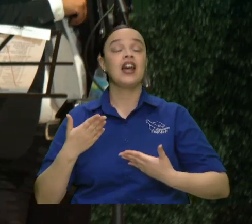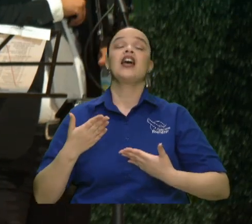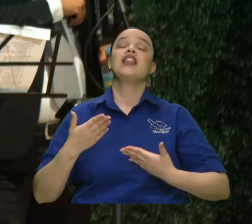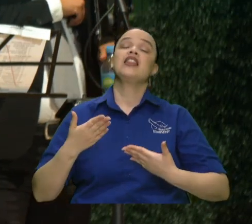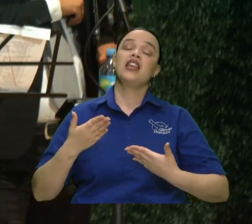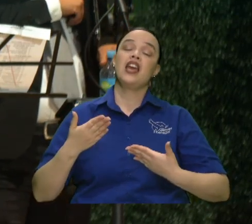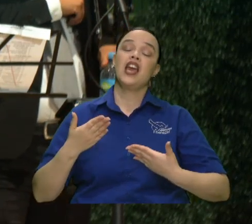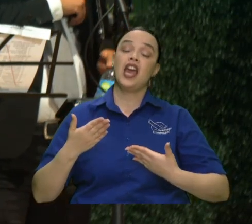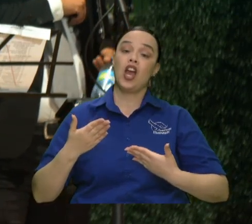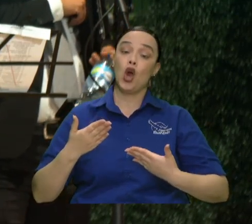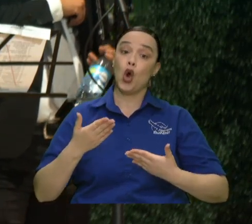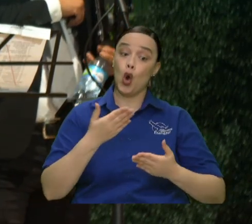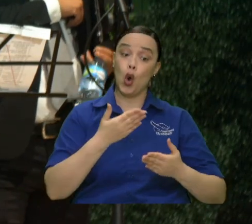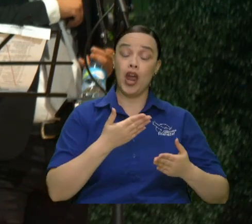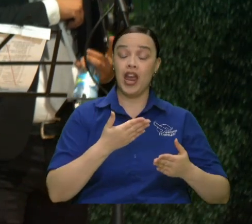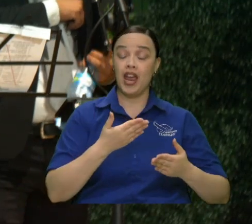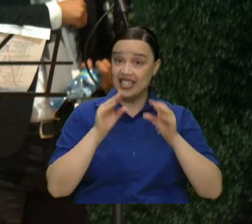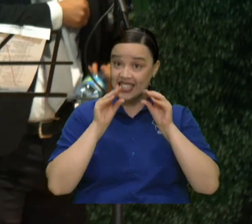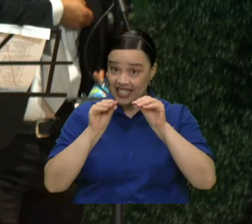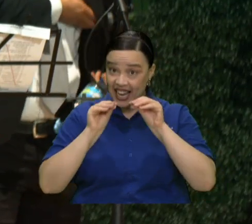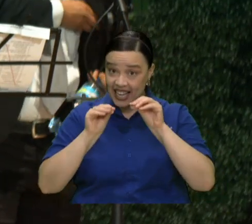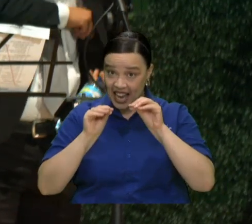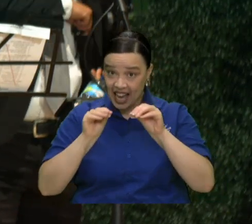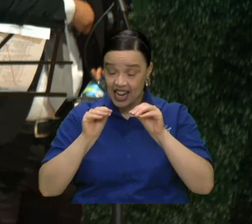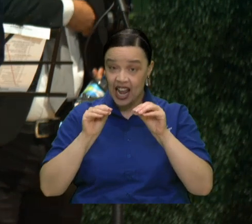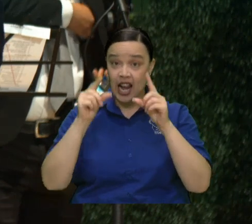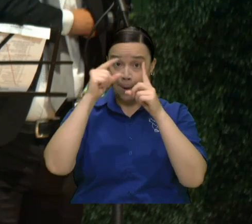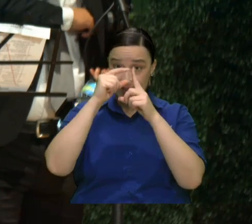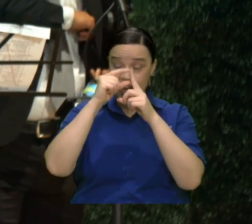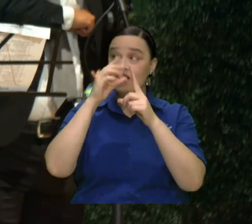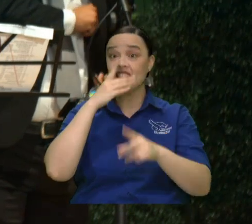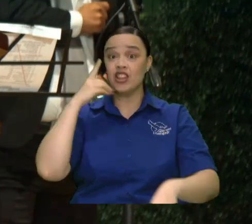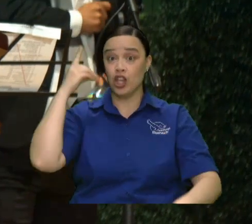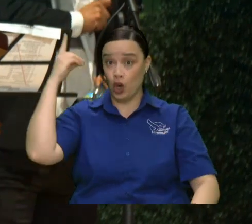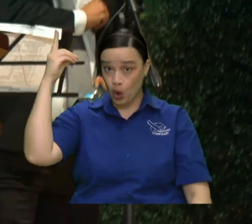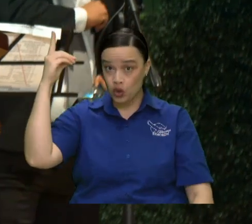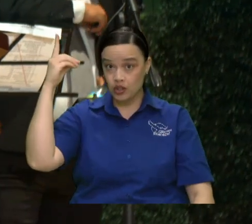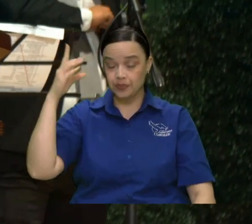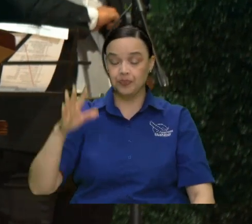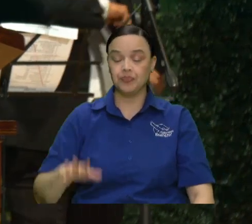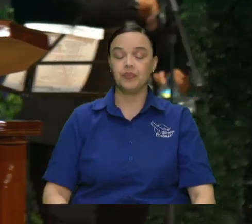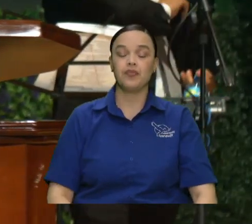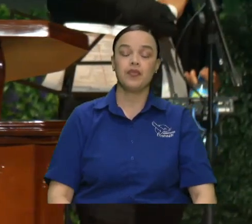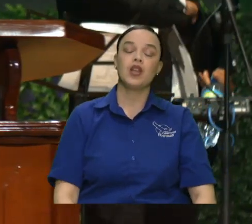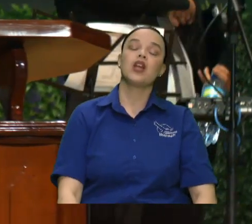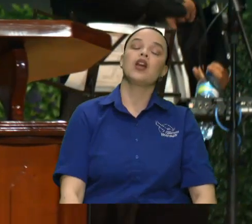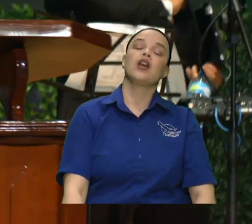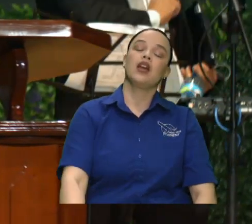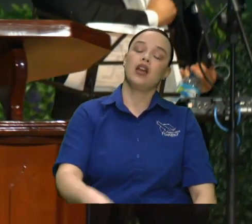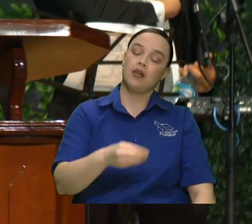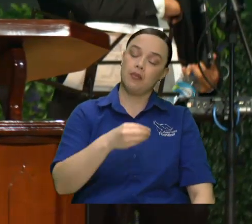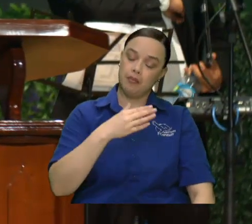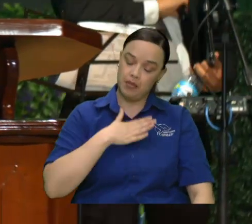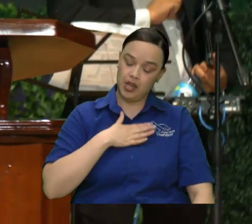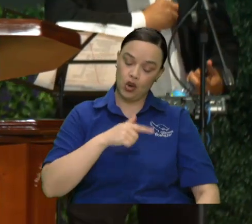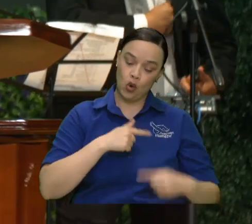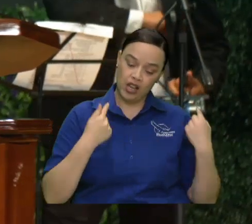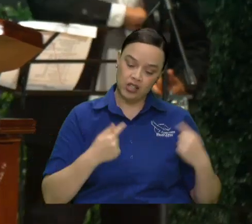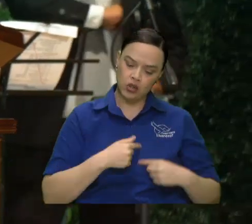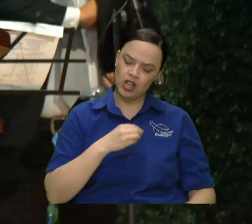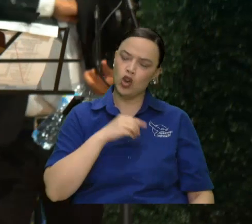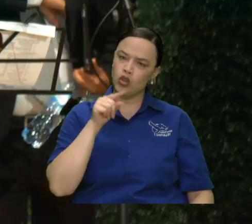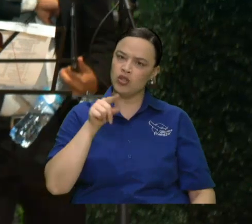el rema que dios quiere para nuestro diario dios pero en mi corazón que usted pueda recibir lo que viene del señor para su vida yo